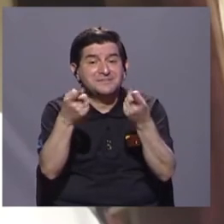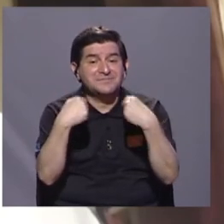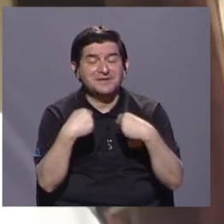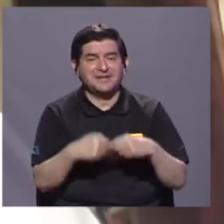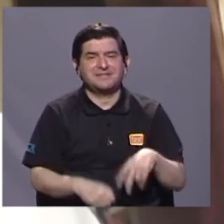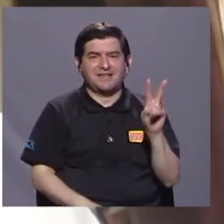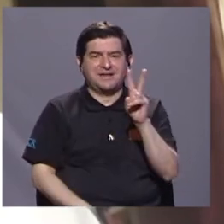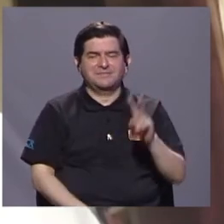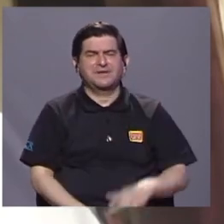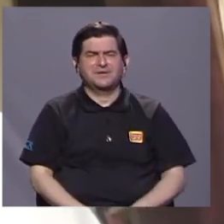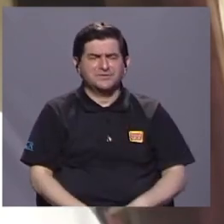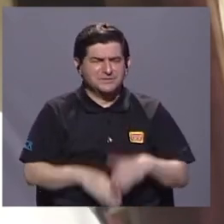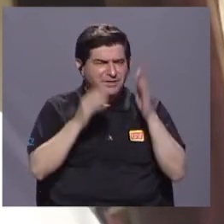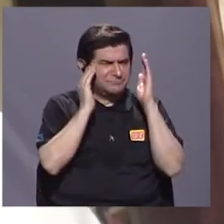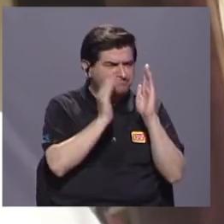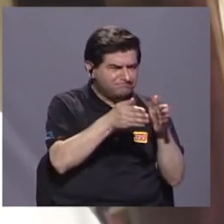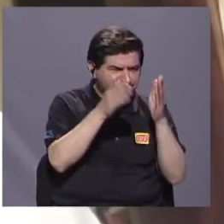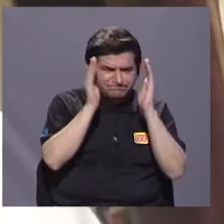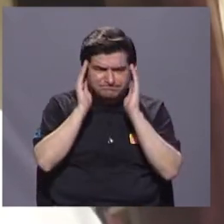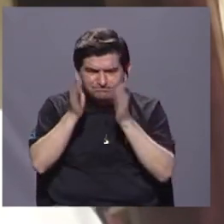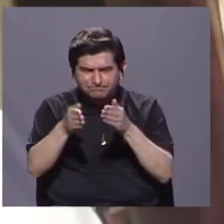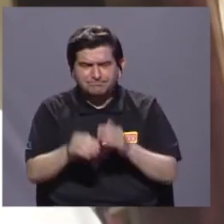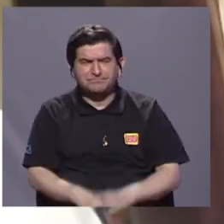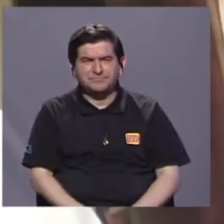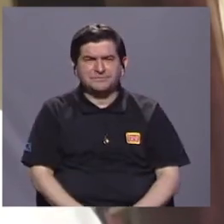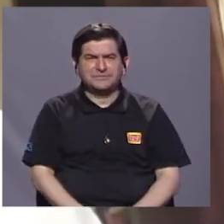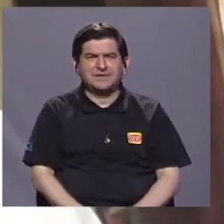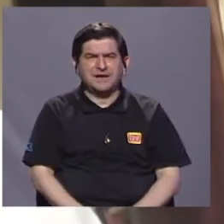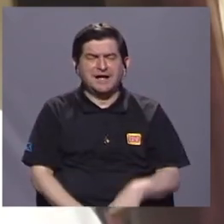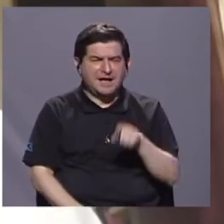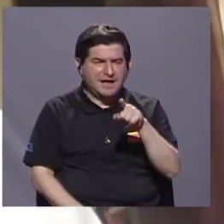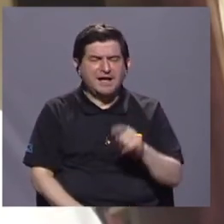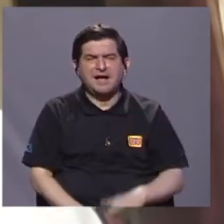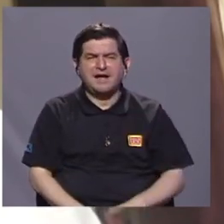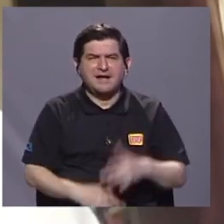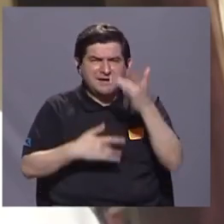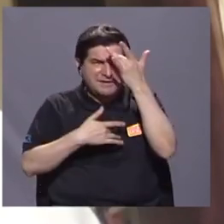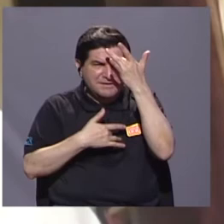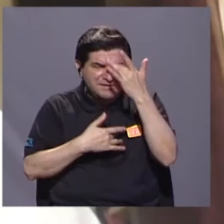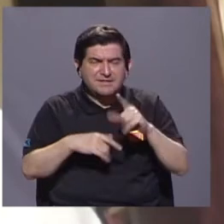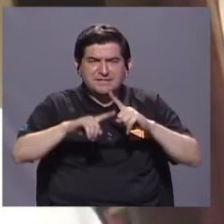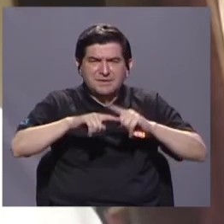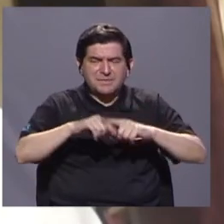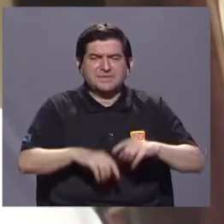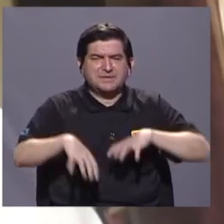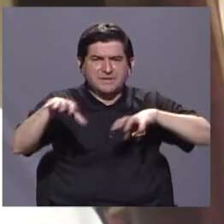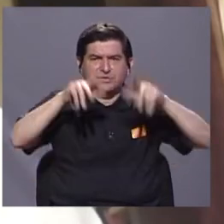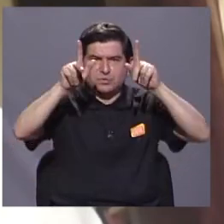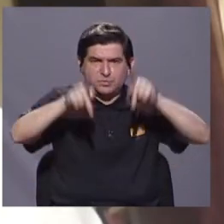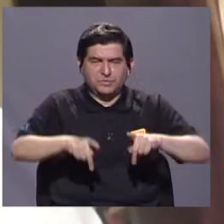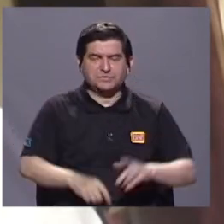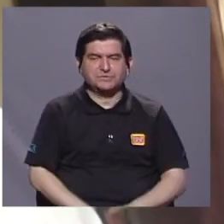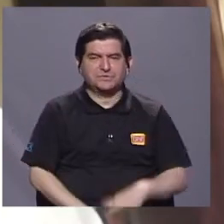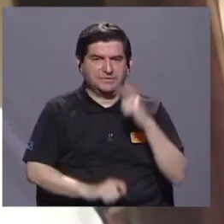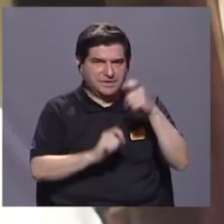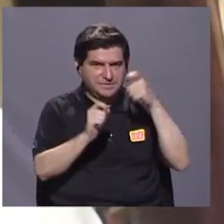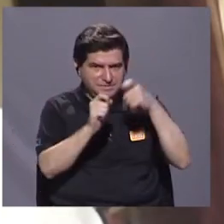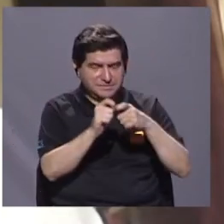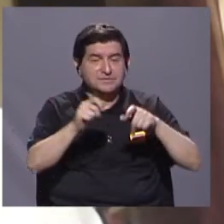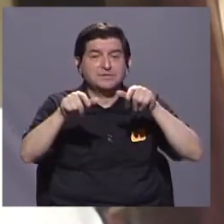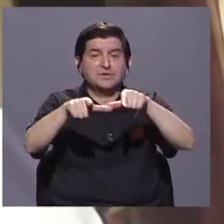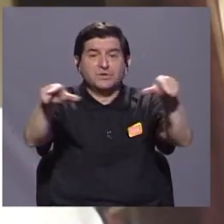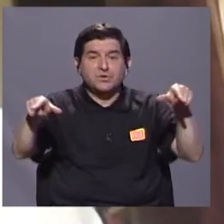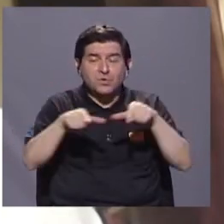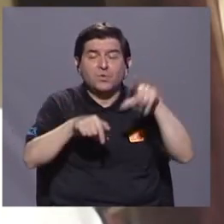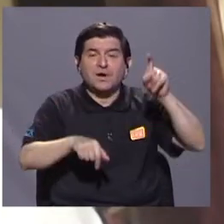identificando ciertos focos de posibles contagios asociados a la movilidad de las personas. Para ser más concreto, hay zonas en las